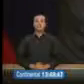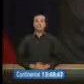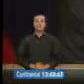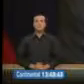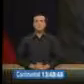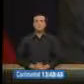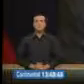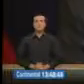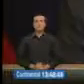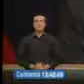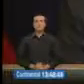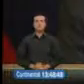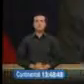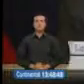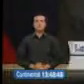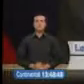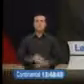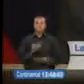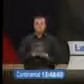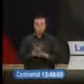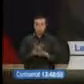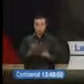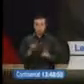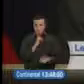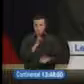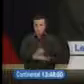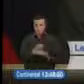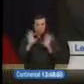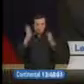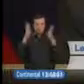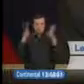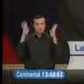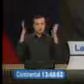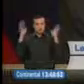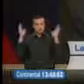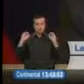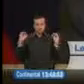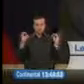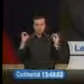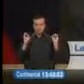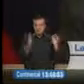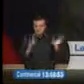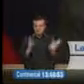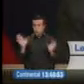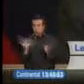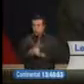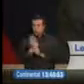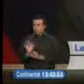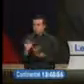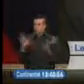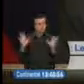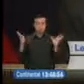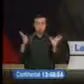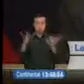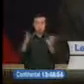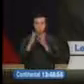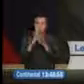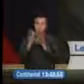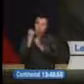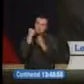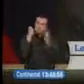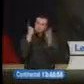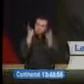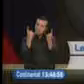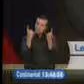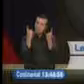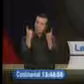No hay tal mesa servida. Esa es la pura y neta verdad. No hay tal mesa servida. Entiendo que todo eso